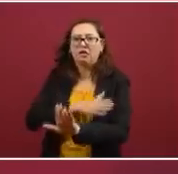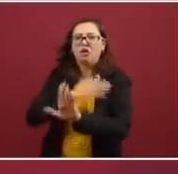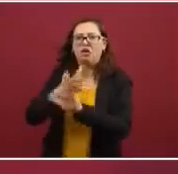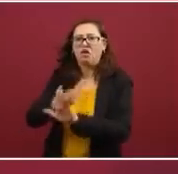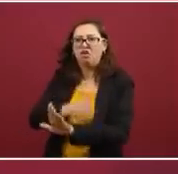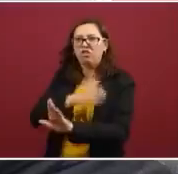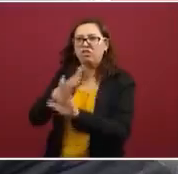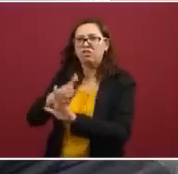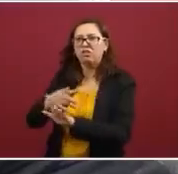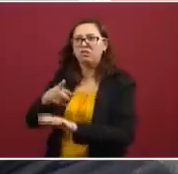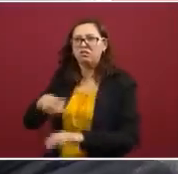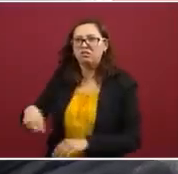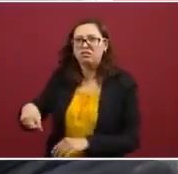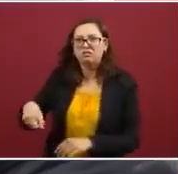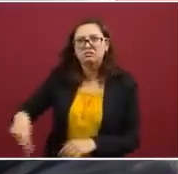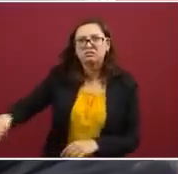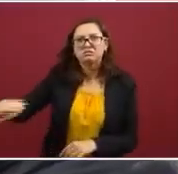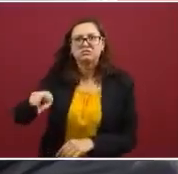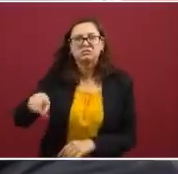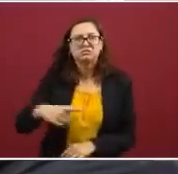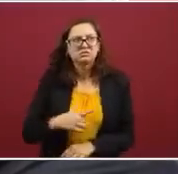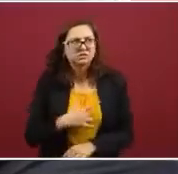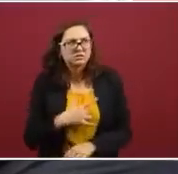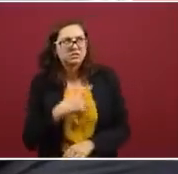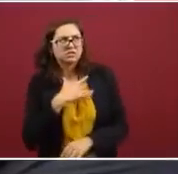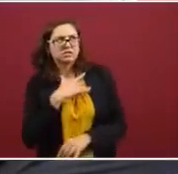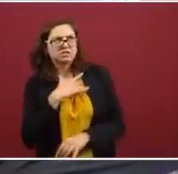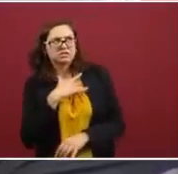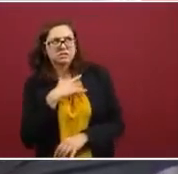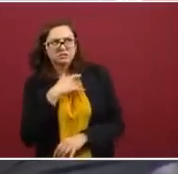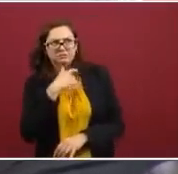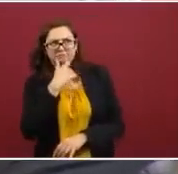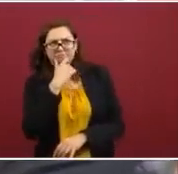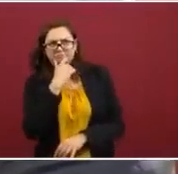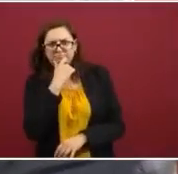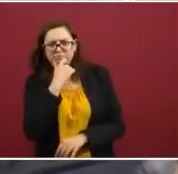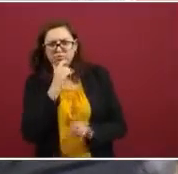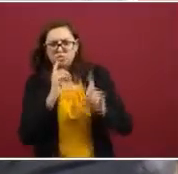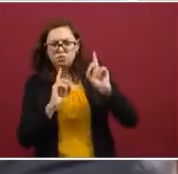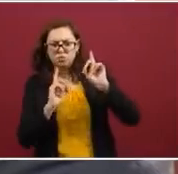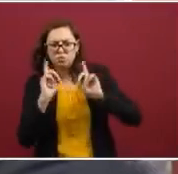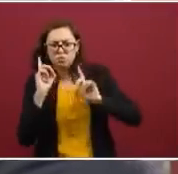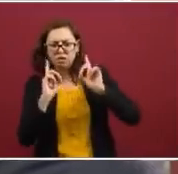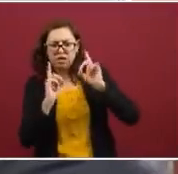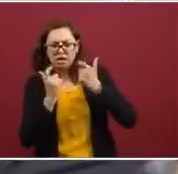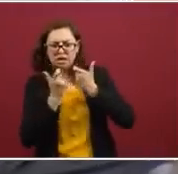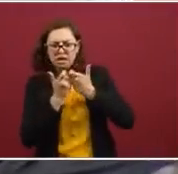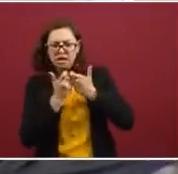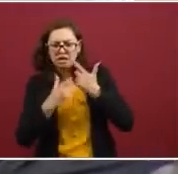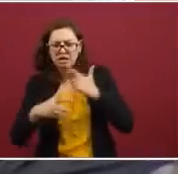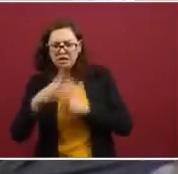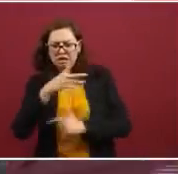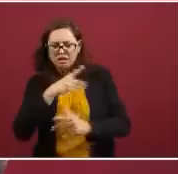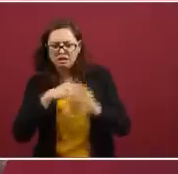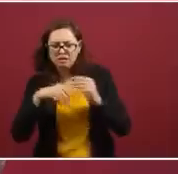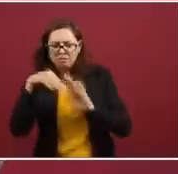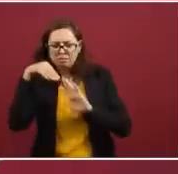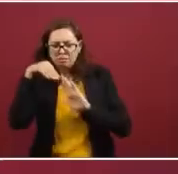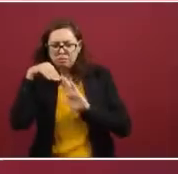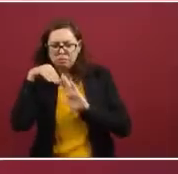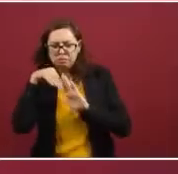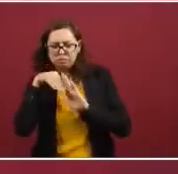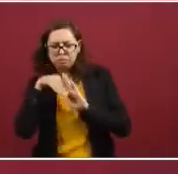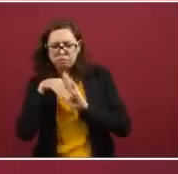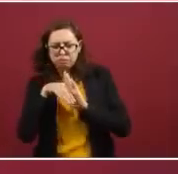sembrar la percepción de que no va bien la economía, de